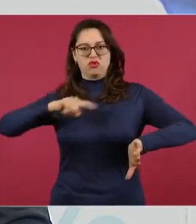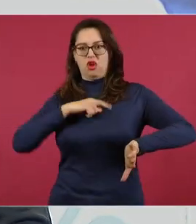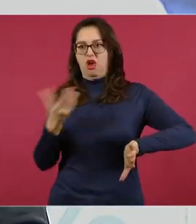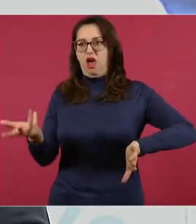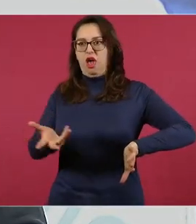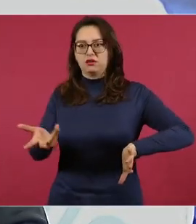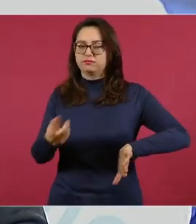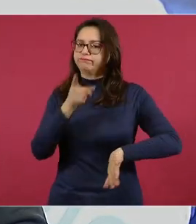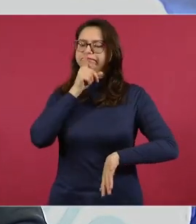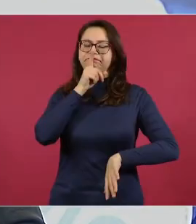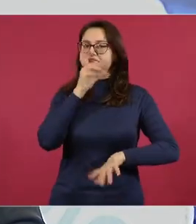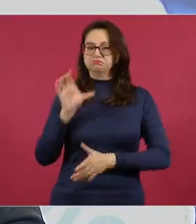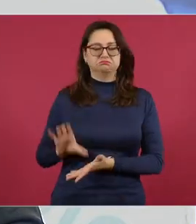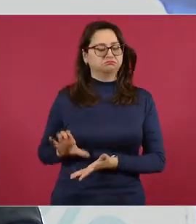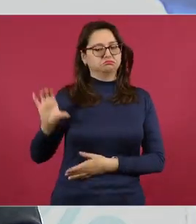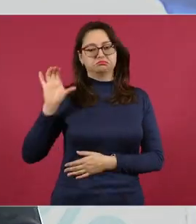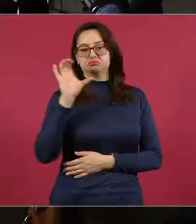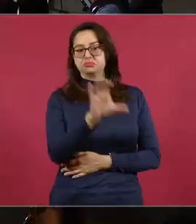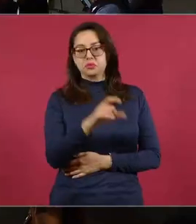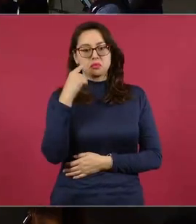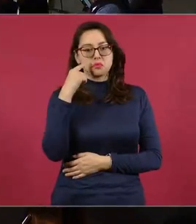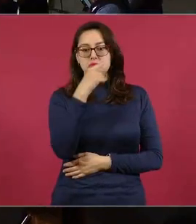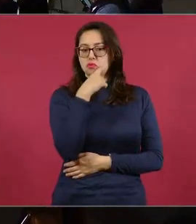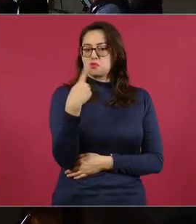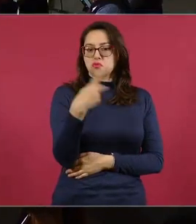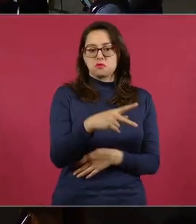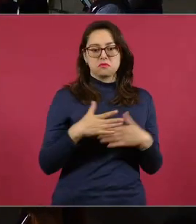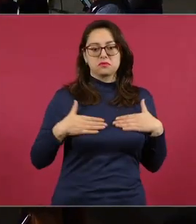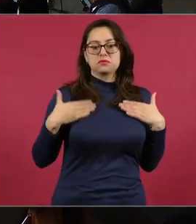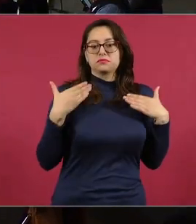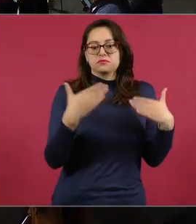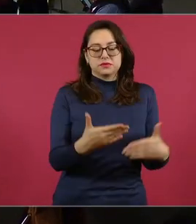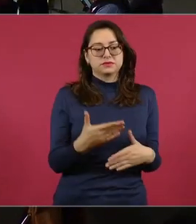obras u ofrecer otros servicios en las escuelas. Muchas gracias.